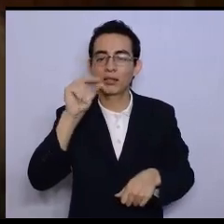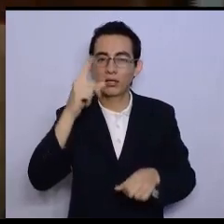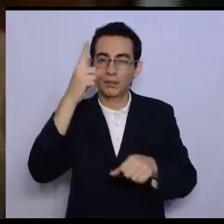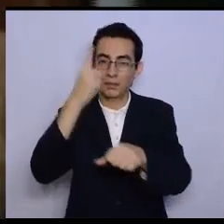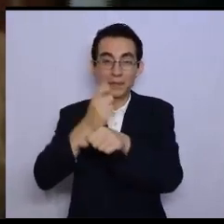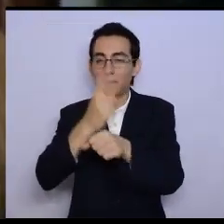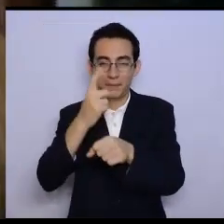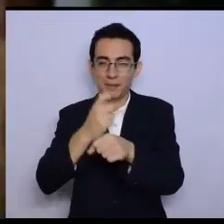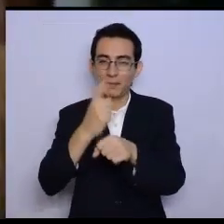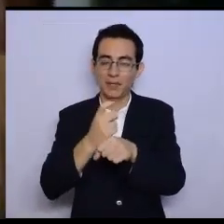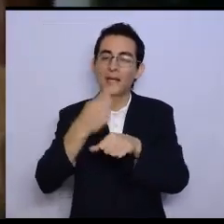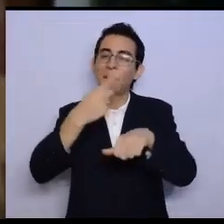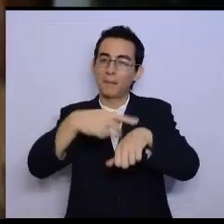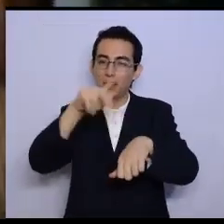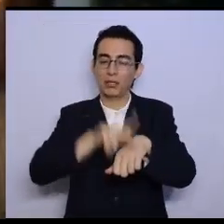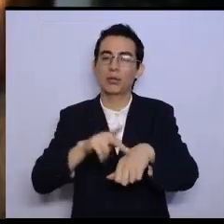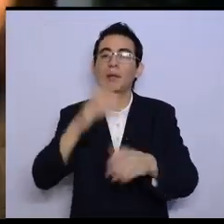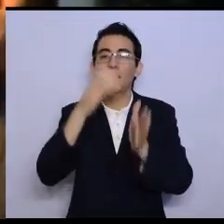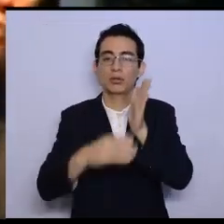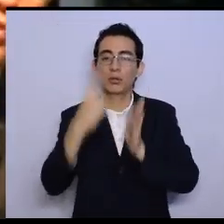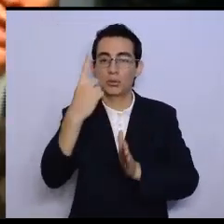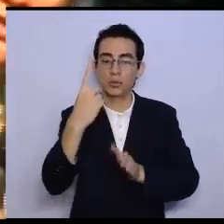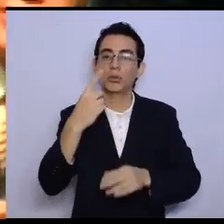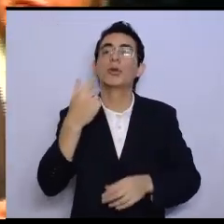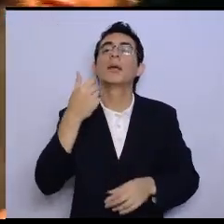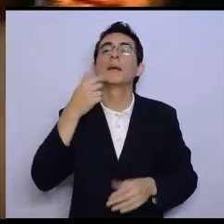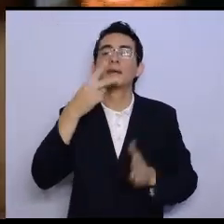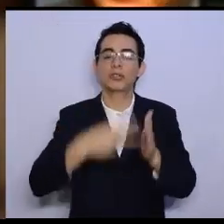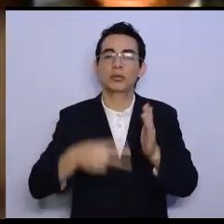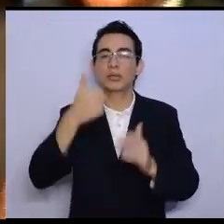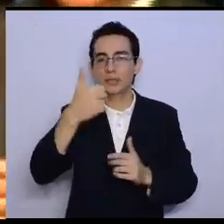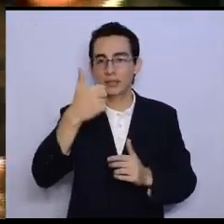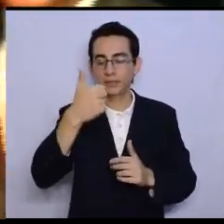Primera de Pedro, corrijo. Primera de Pedro 1, versículo 6.